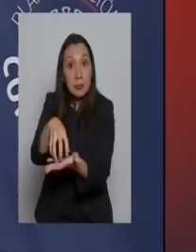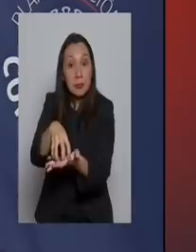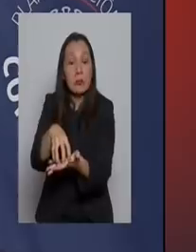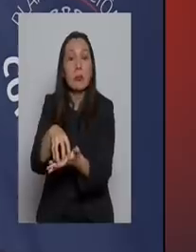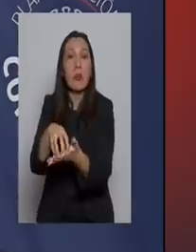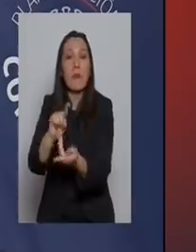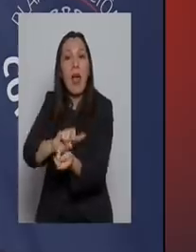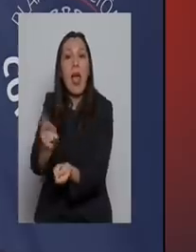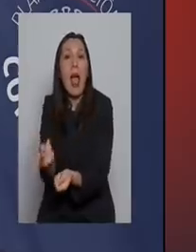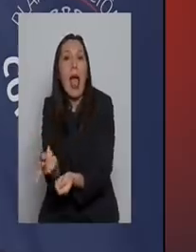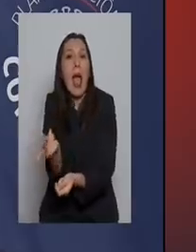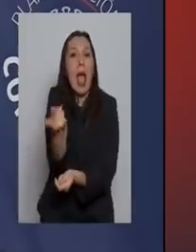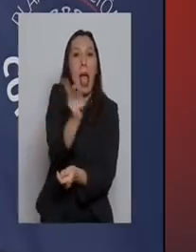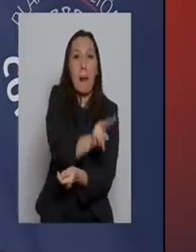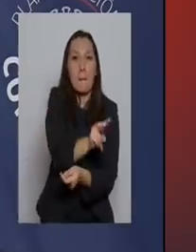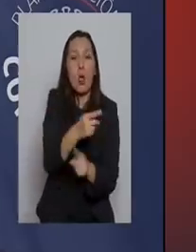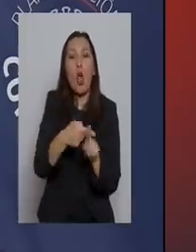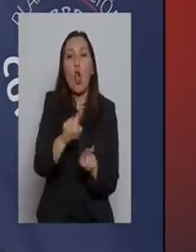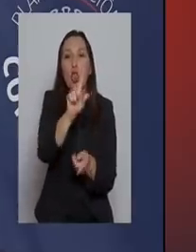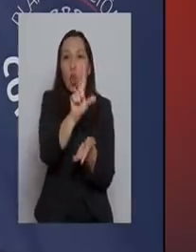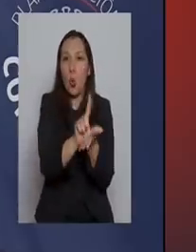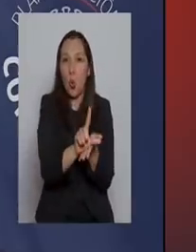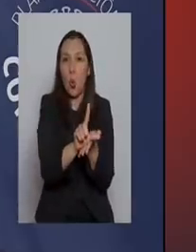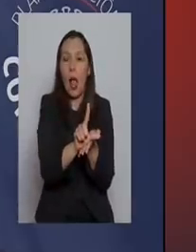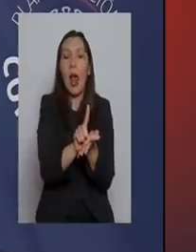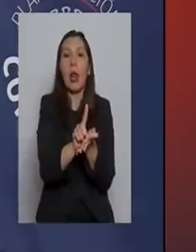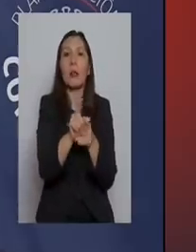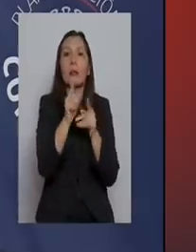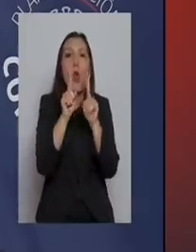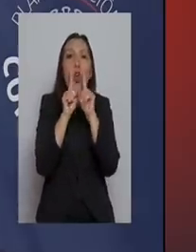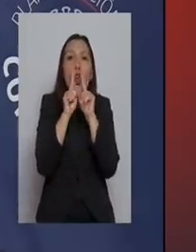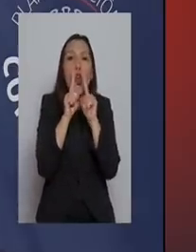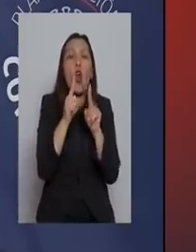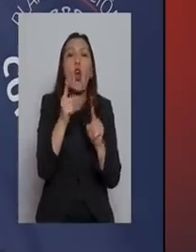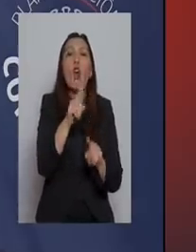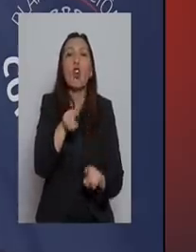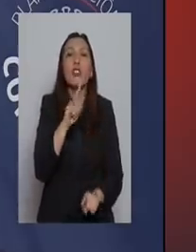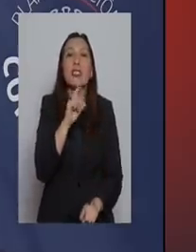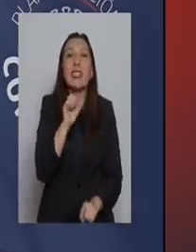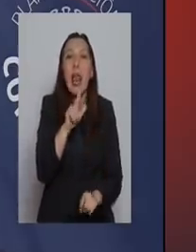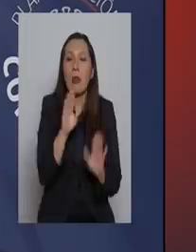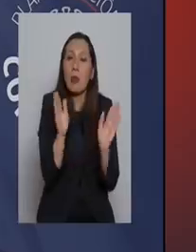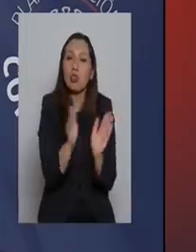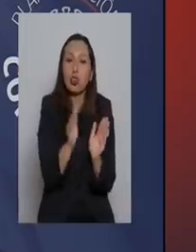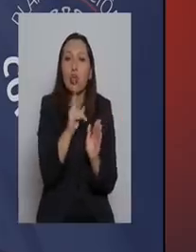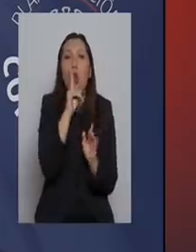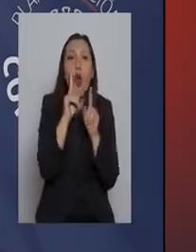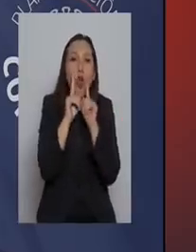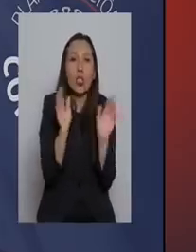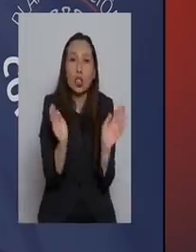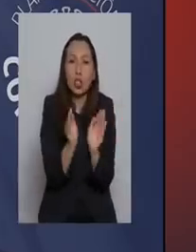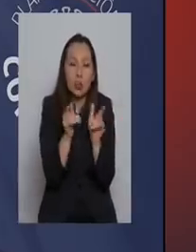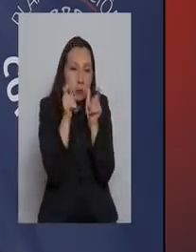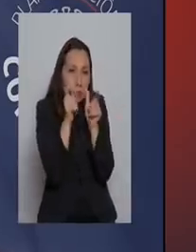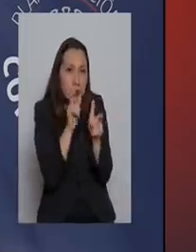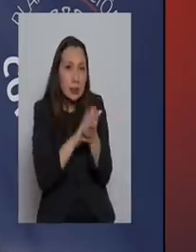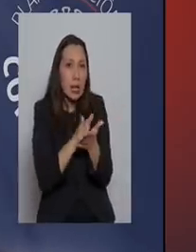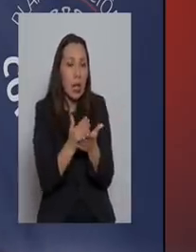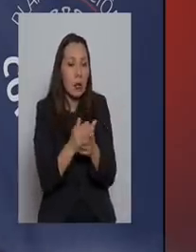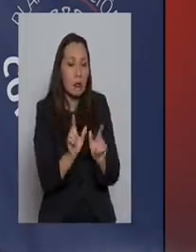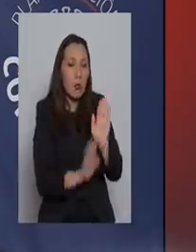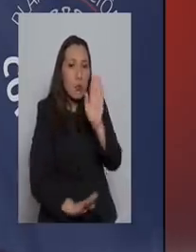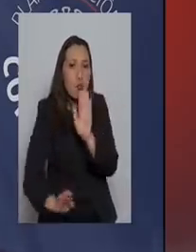ser trasladadas a un hostal sanitario, hospitalario, con vigilancia y